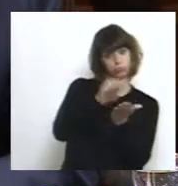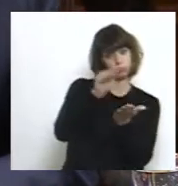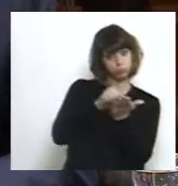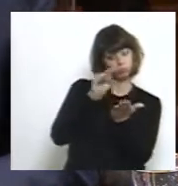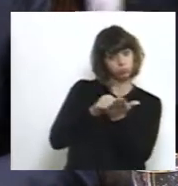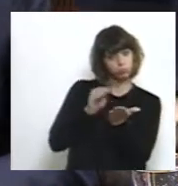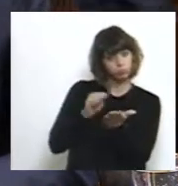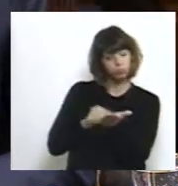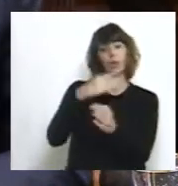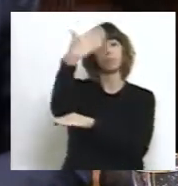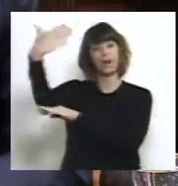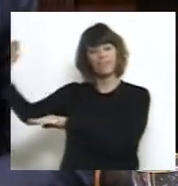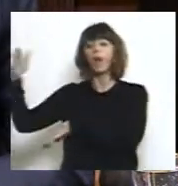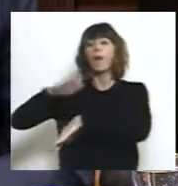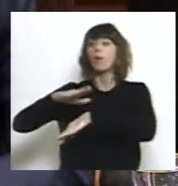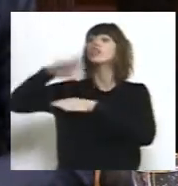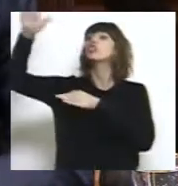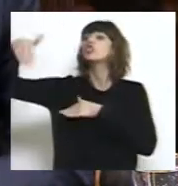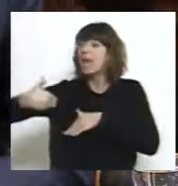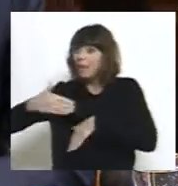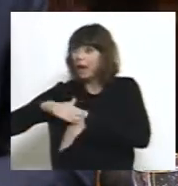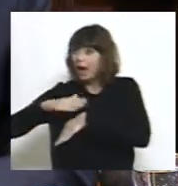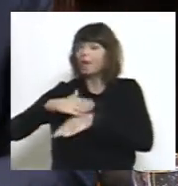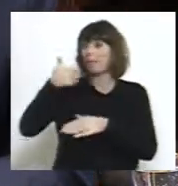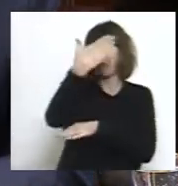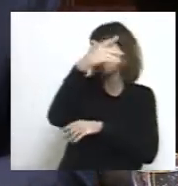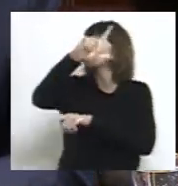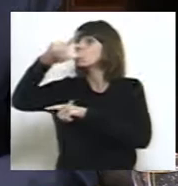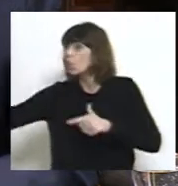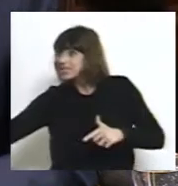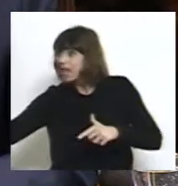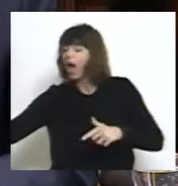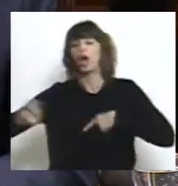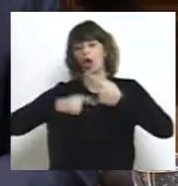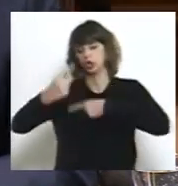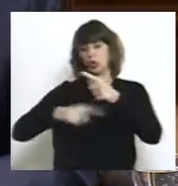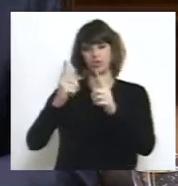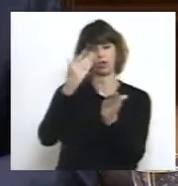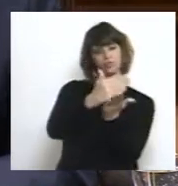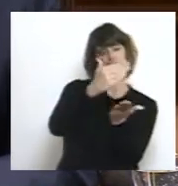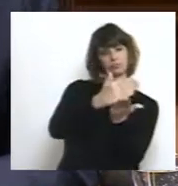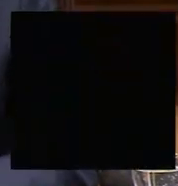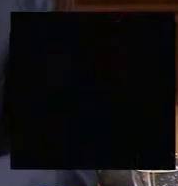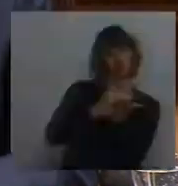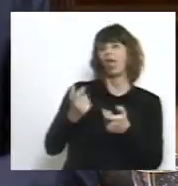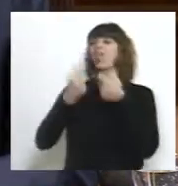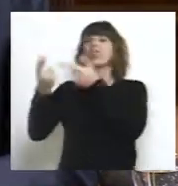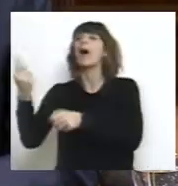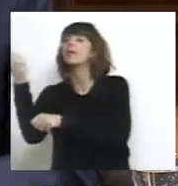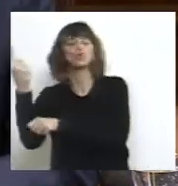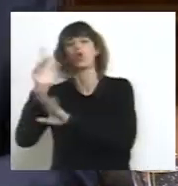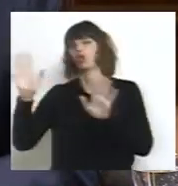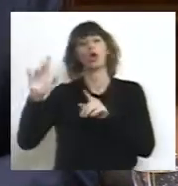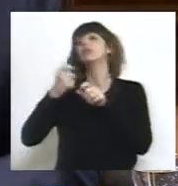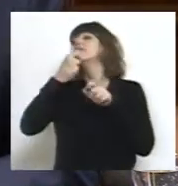encuentre en el recinto cuando es mencionado hacer el uso de la palabra, se continuará con el uso de la palabra sin devolverle el uso de la palabra.